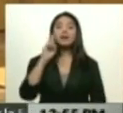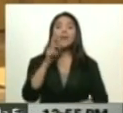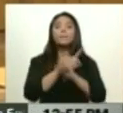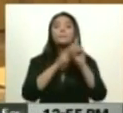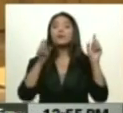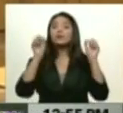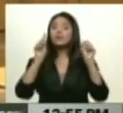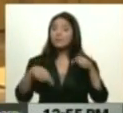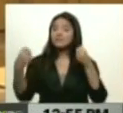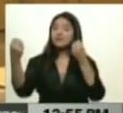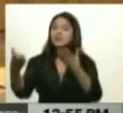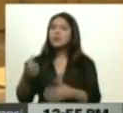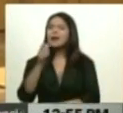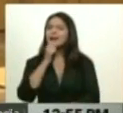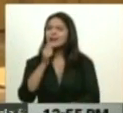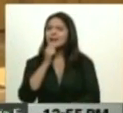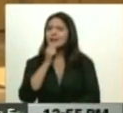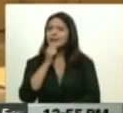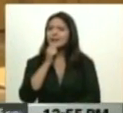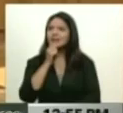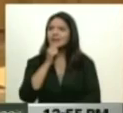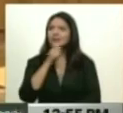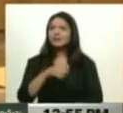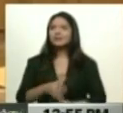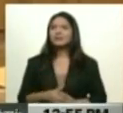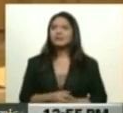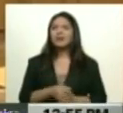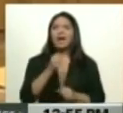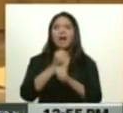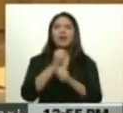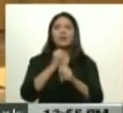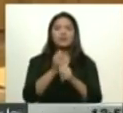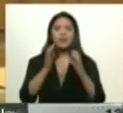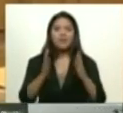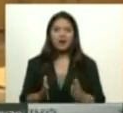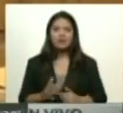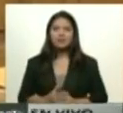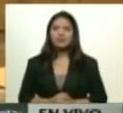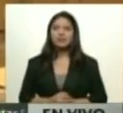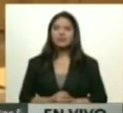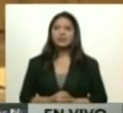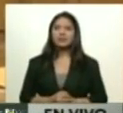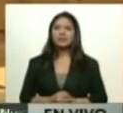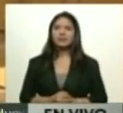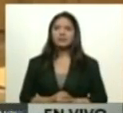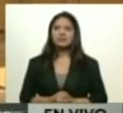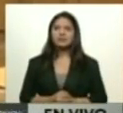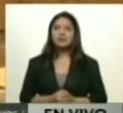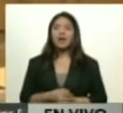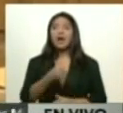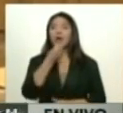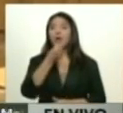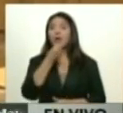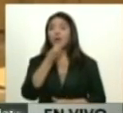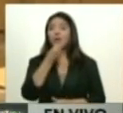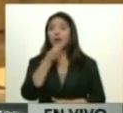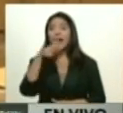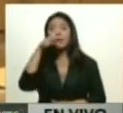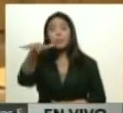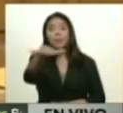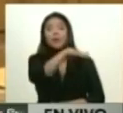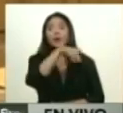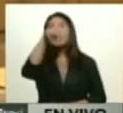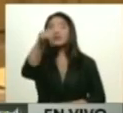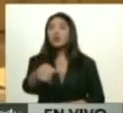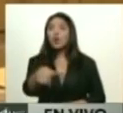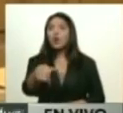se atrevió a dárselo a los patas en el suelo, a los obreros, a los comunicadores populares, a los que hoy en día se